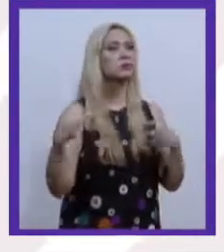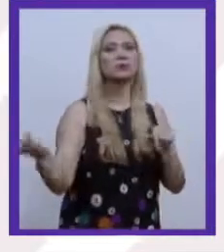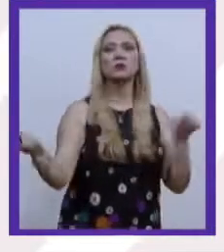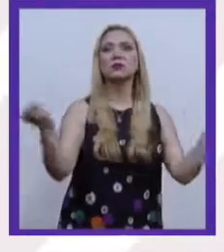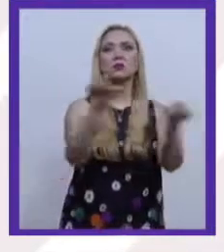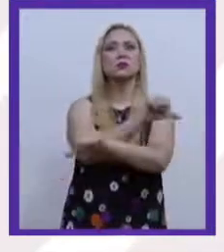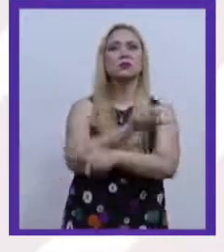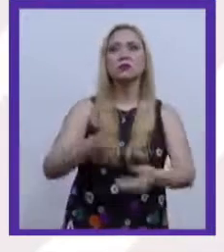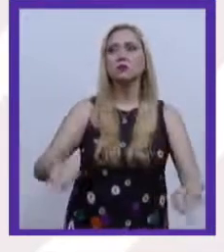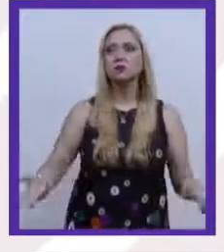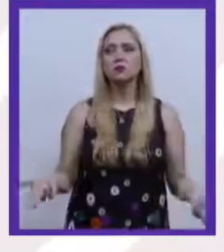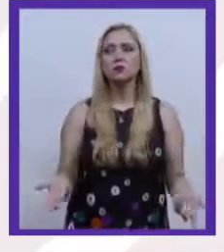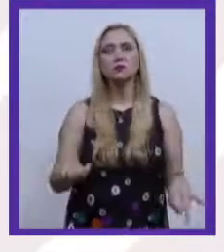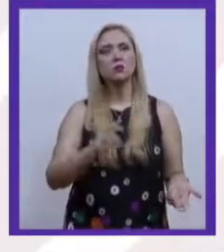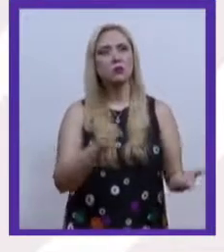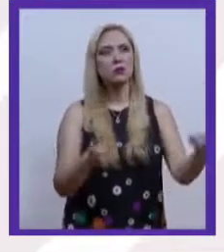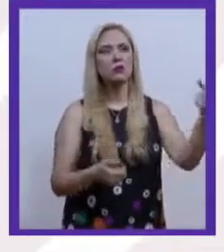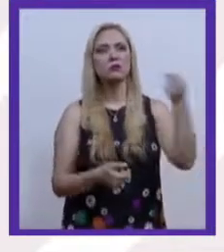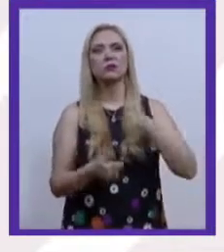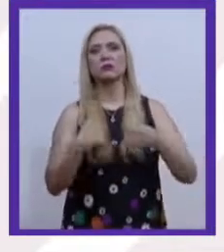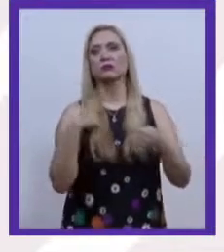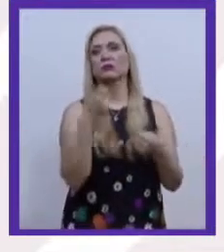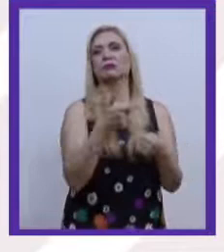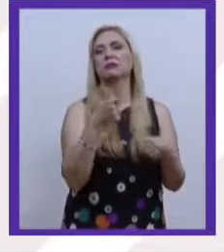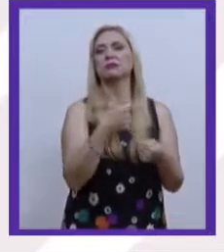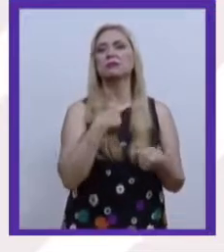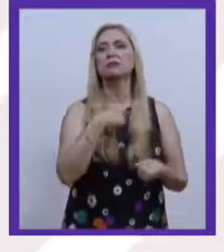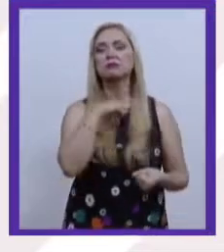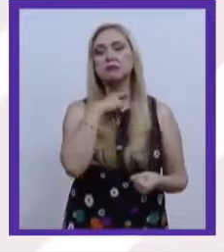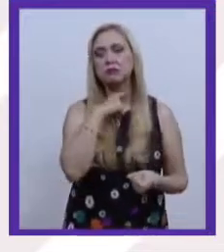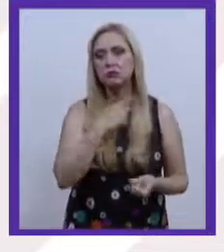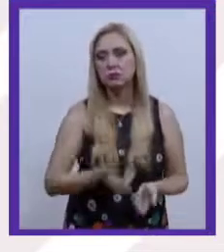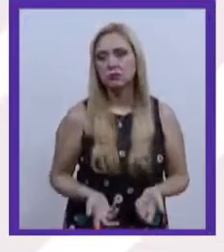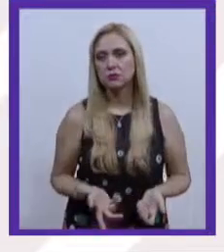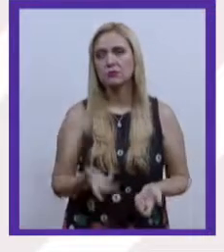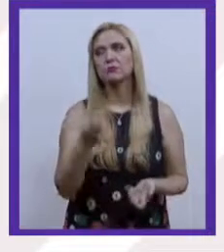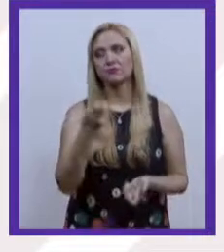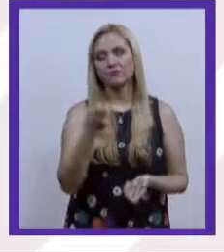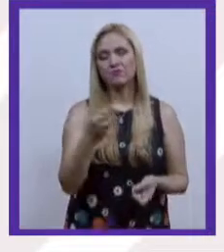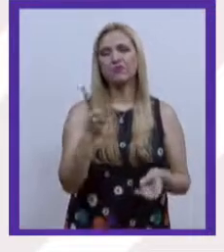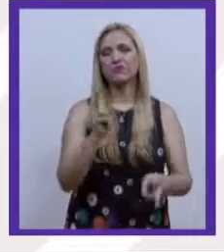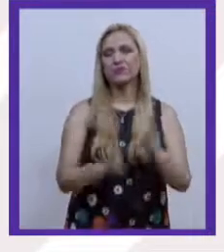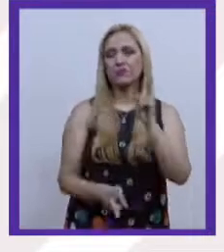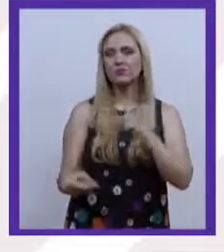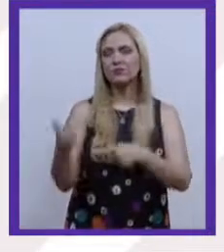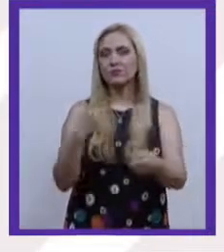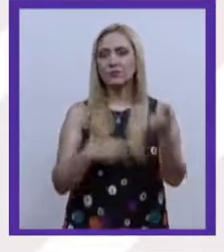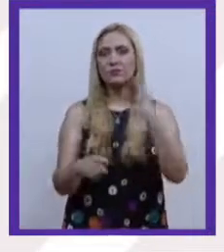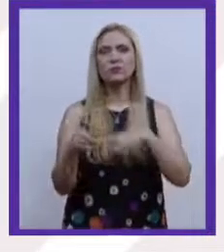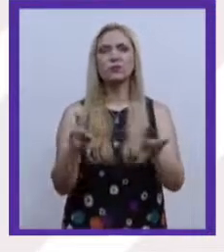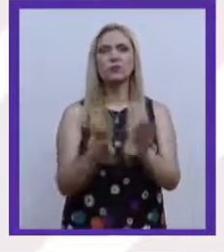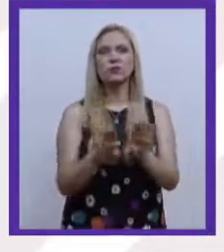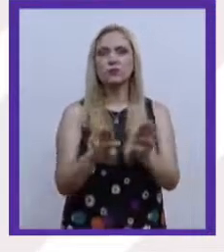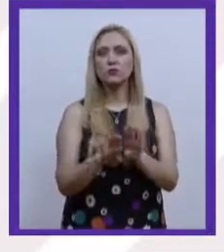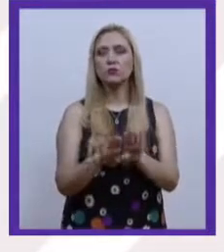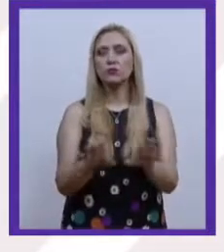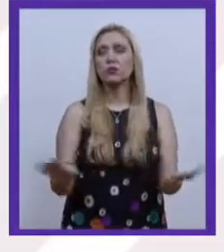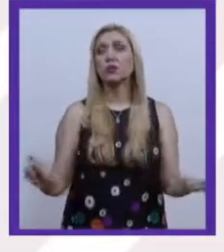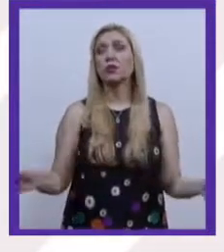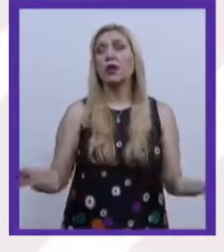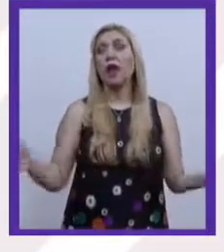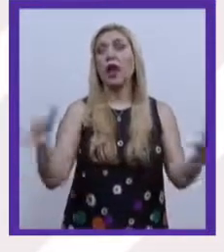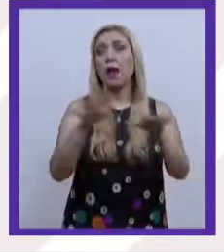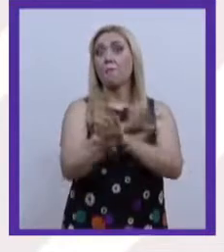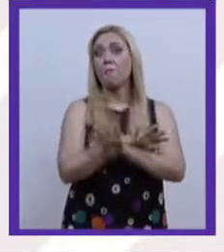seguridad social, pues yo tampoco quiero, ¿no? Entonces me parece que también el diálogo, esto como yo decía, como cambia la división sexual